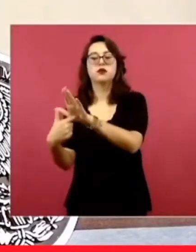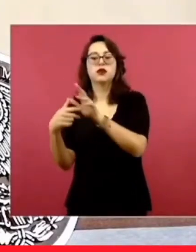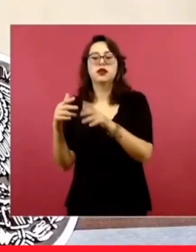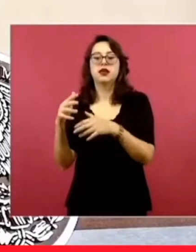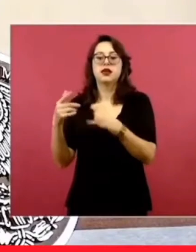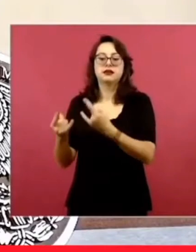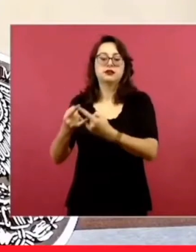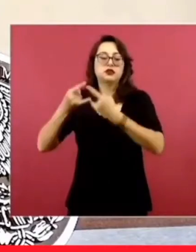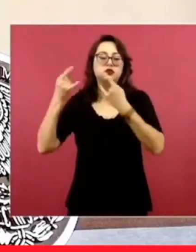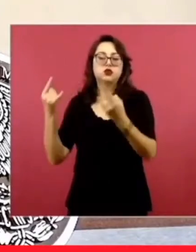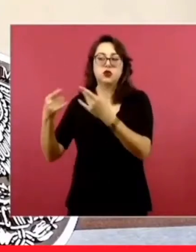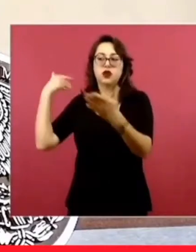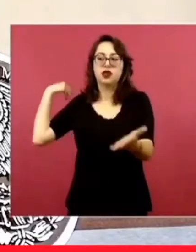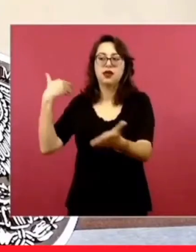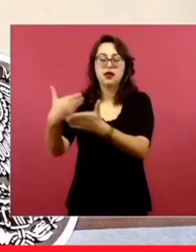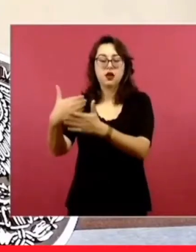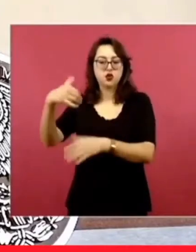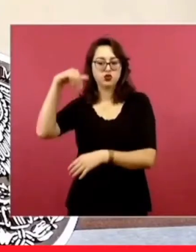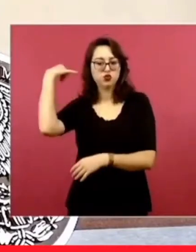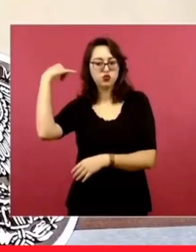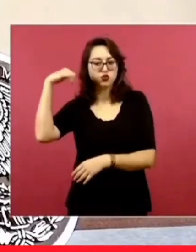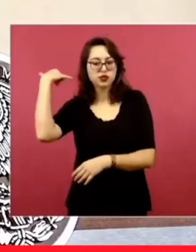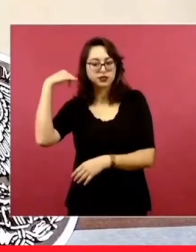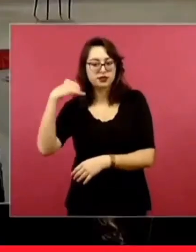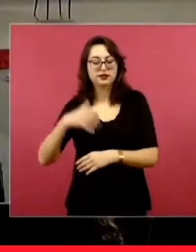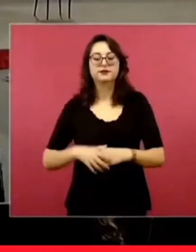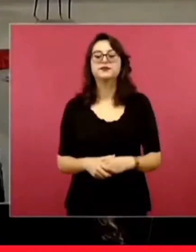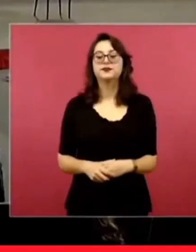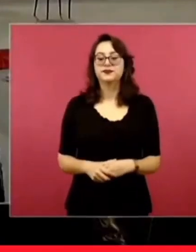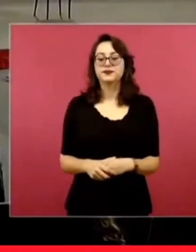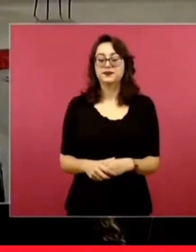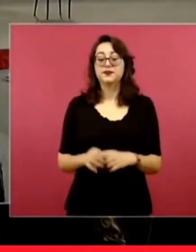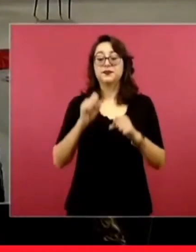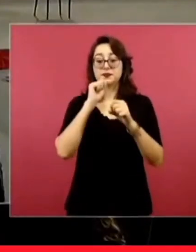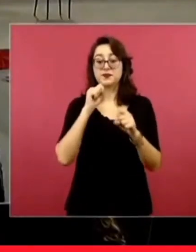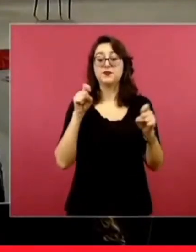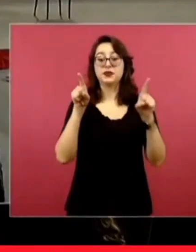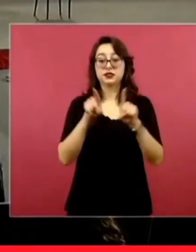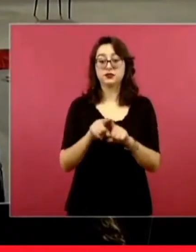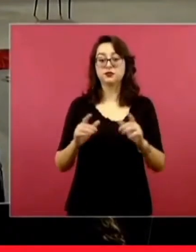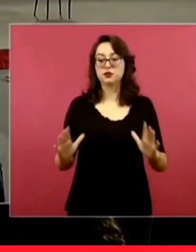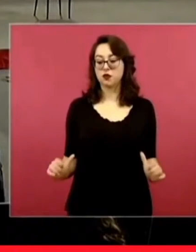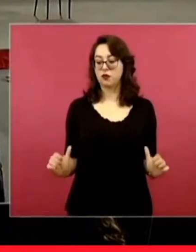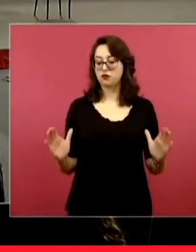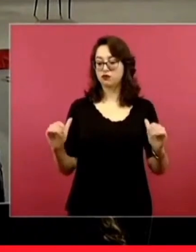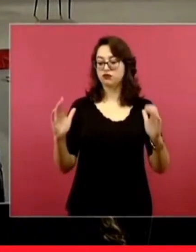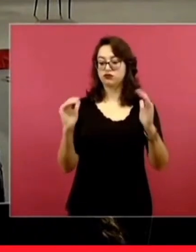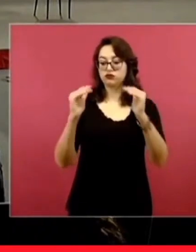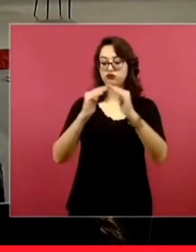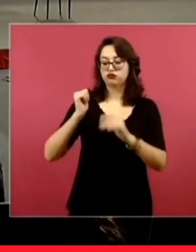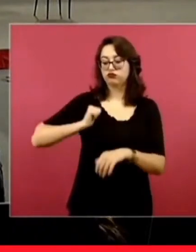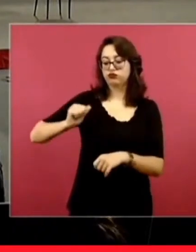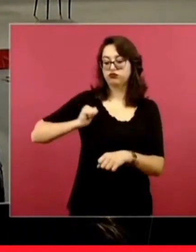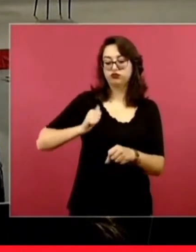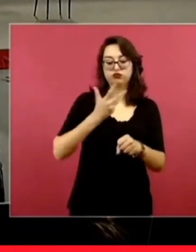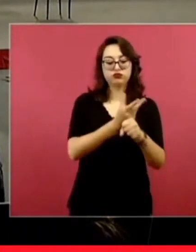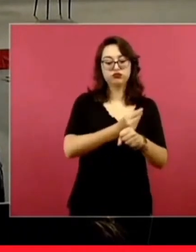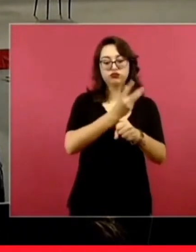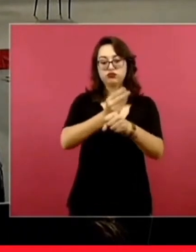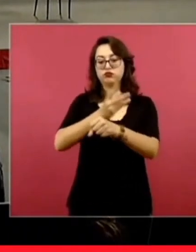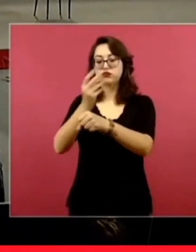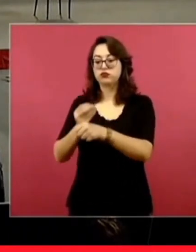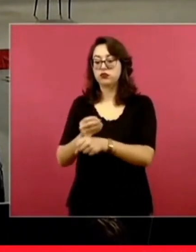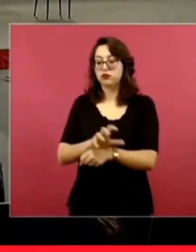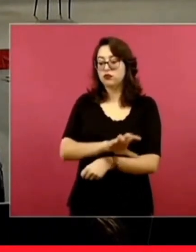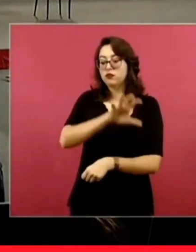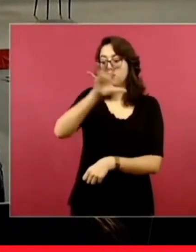dijo el presidente, en lo que respecta al programa de mejoramiento de zonas arqueológicas, se incorpora ahora la zona de